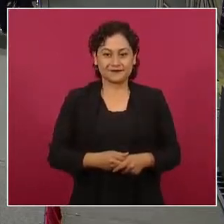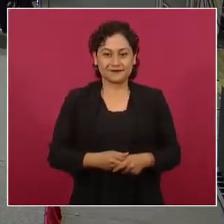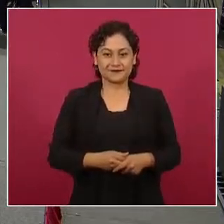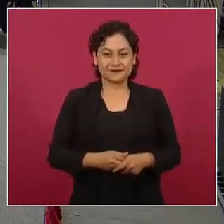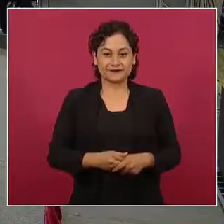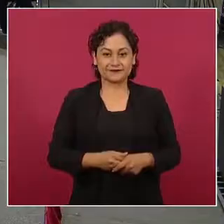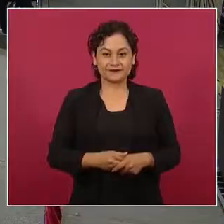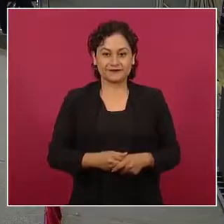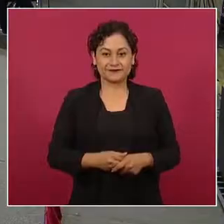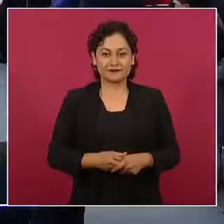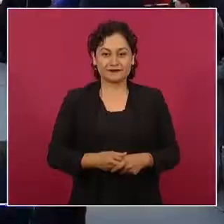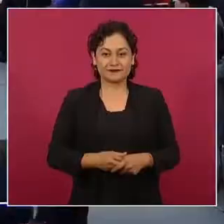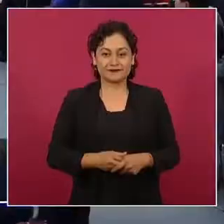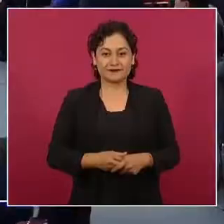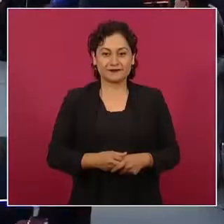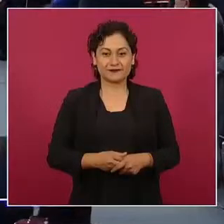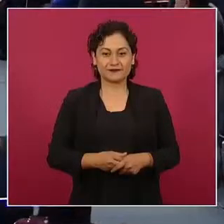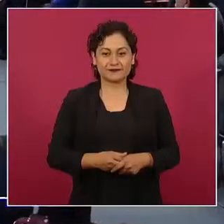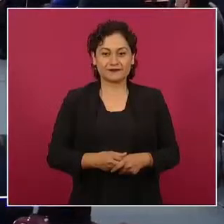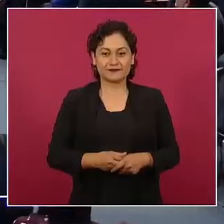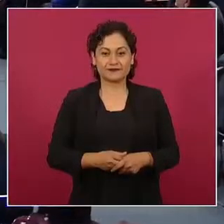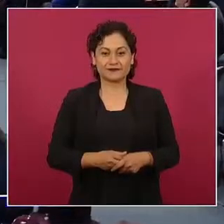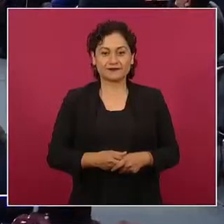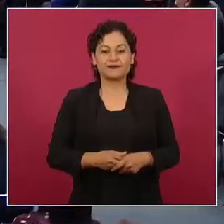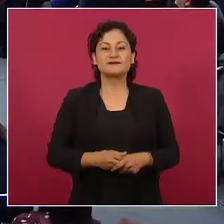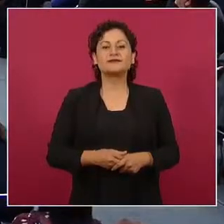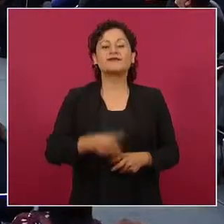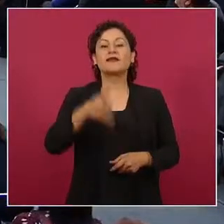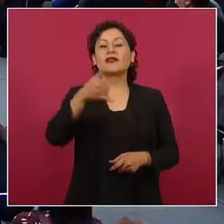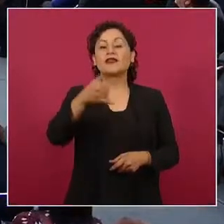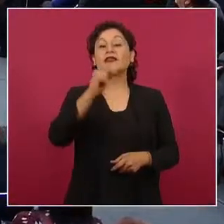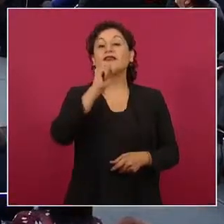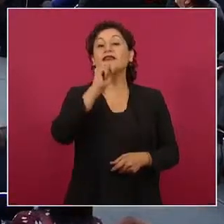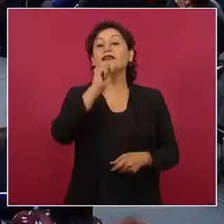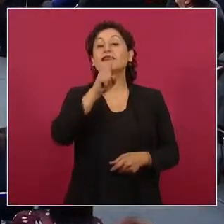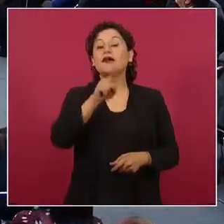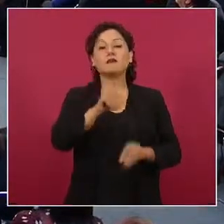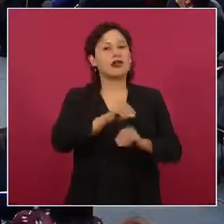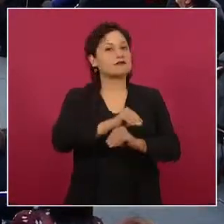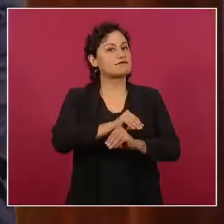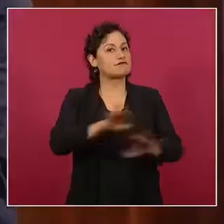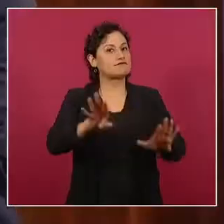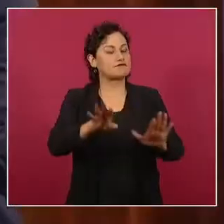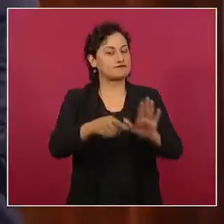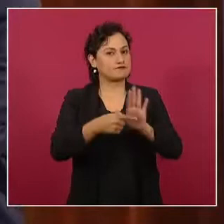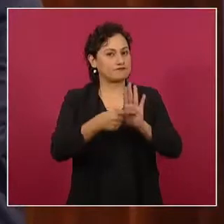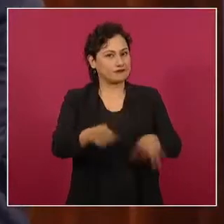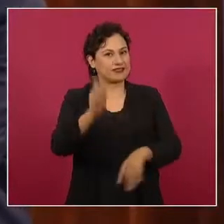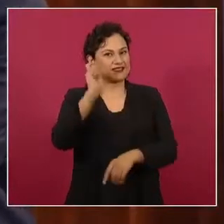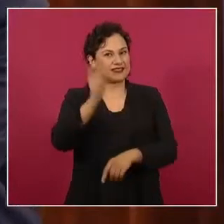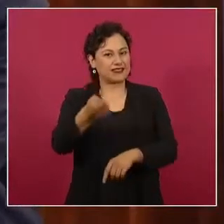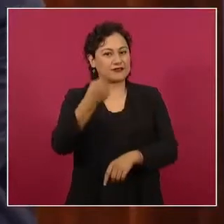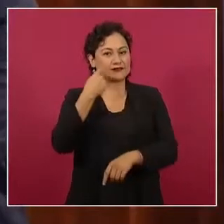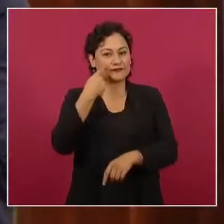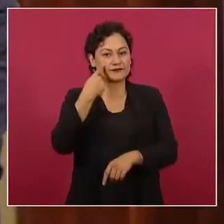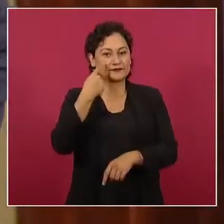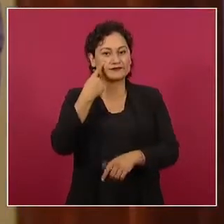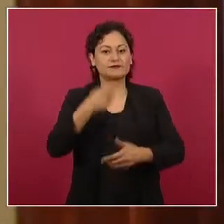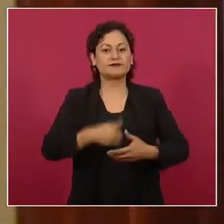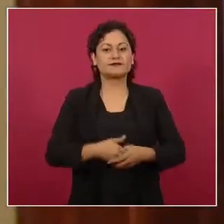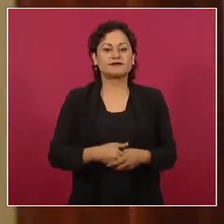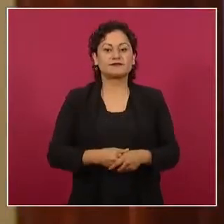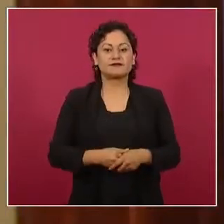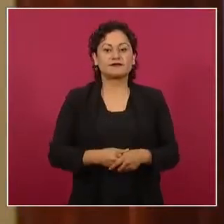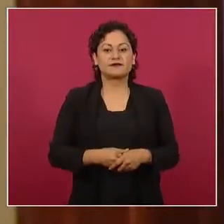Y que les quede también muy claro, ¿sí? Es una patraña